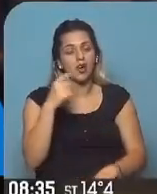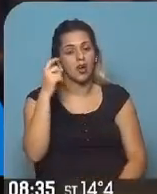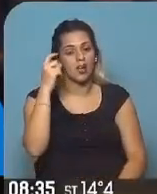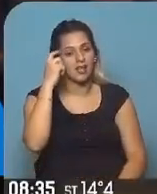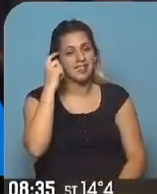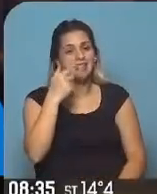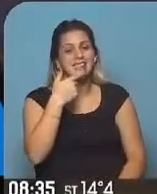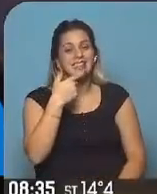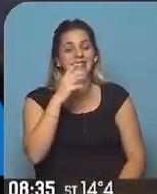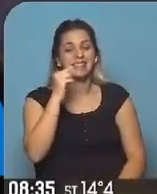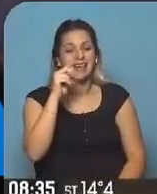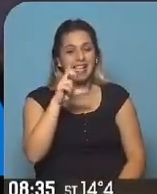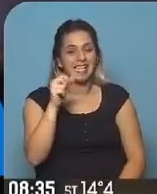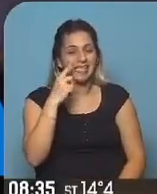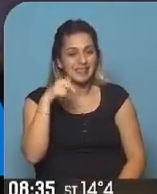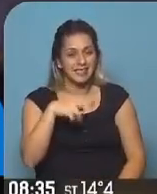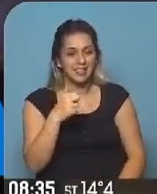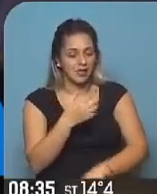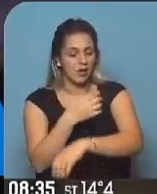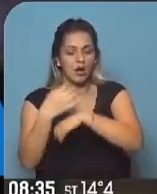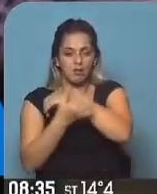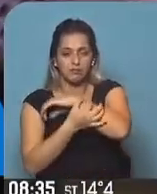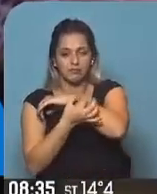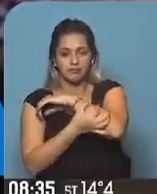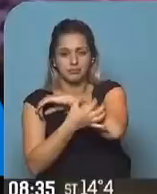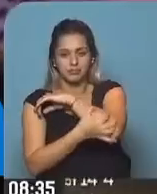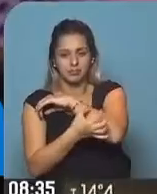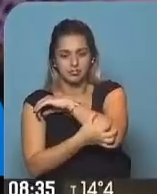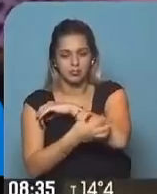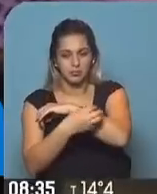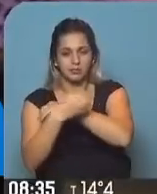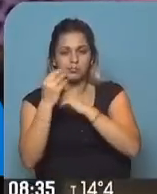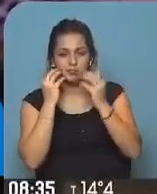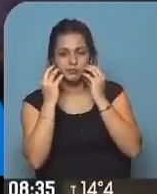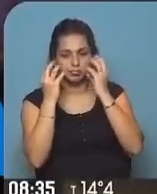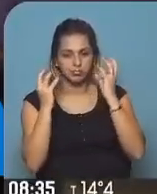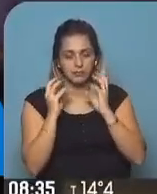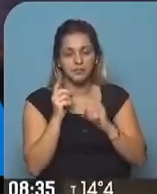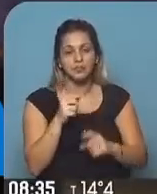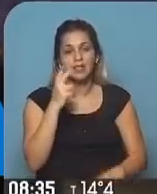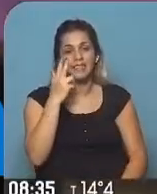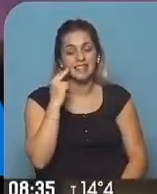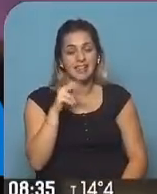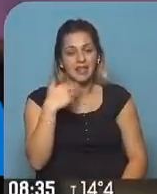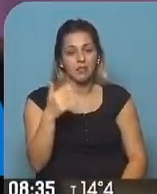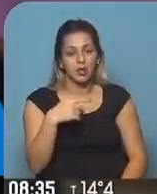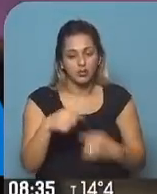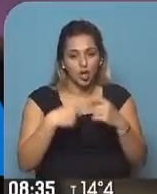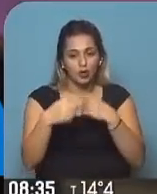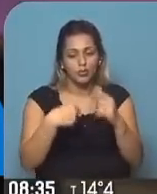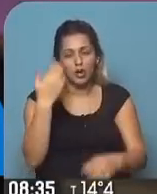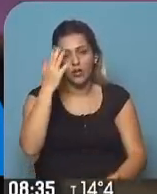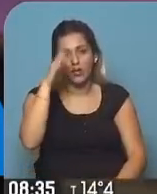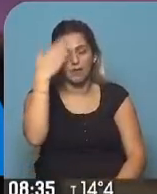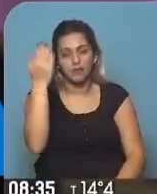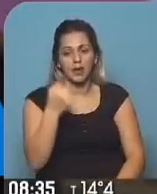una exotoxina y nos brotamos, una enfermedad conocida desde hace mucho tiempo, y 3 días después seguía con fiebre. Claro.